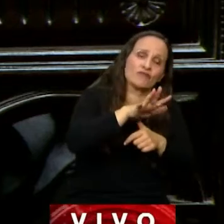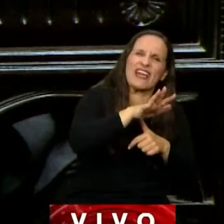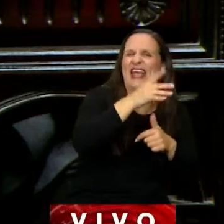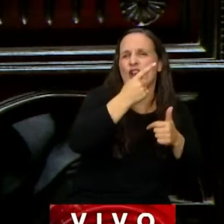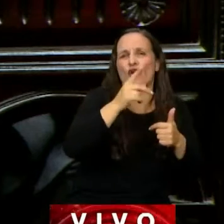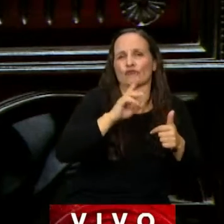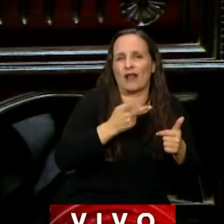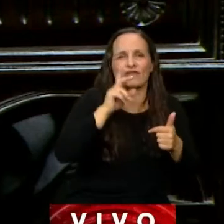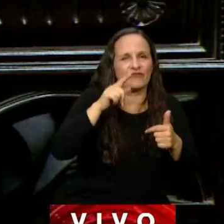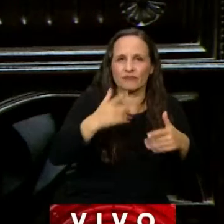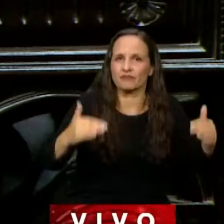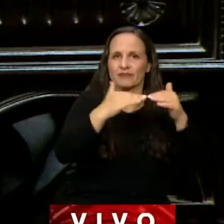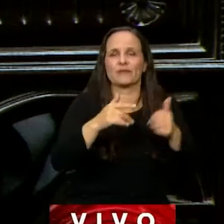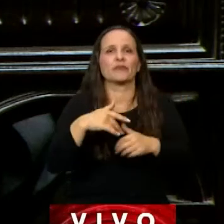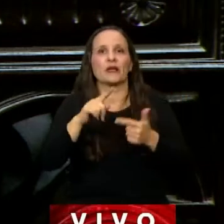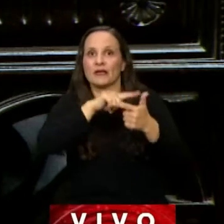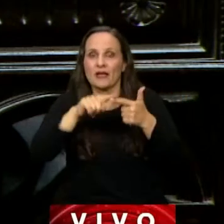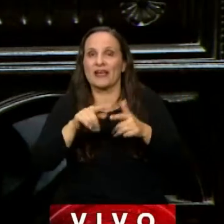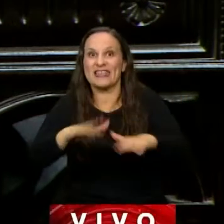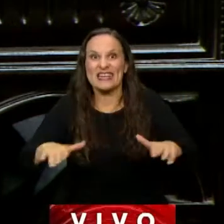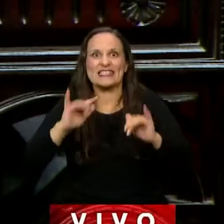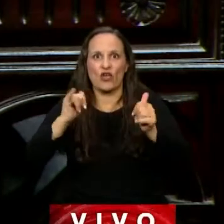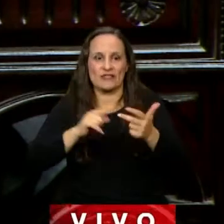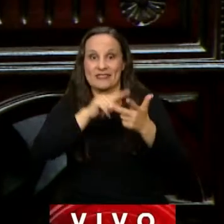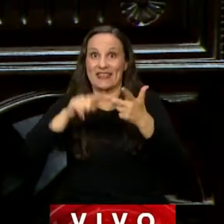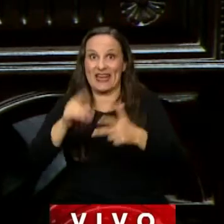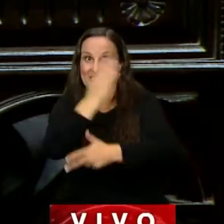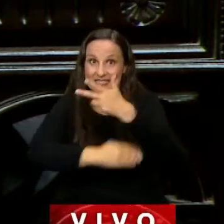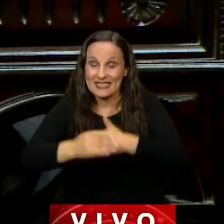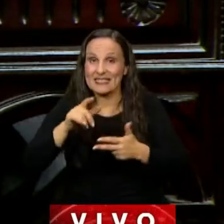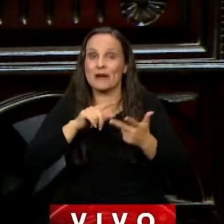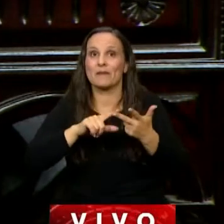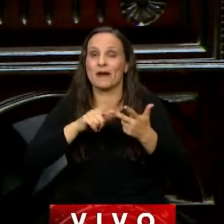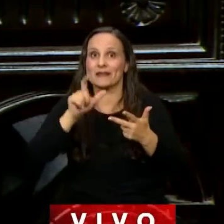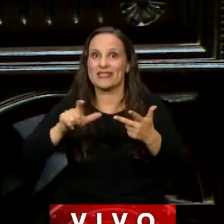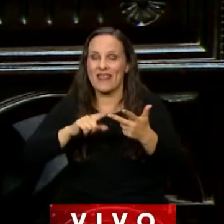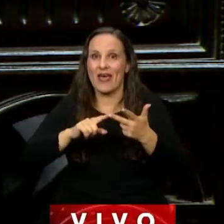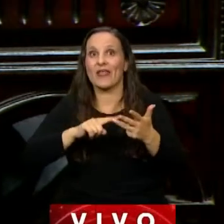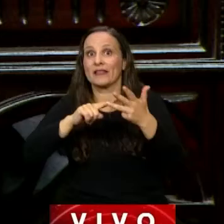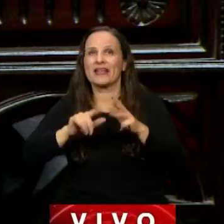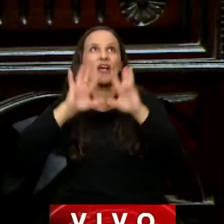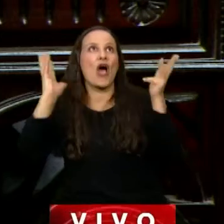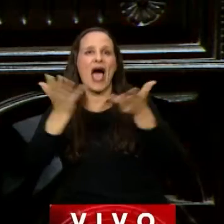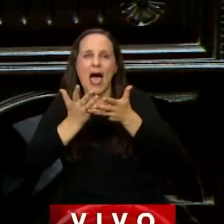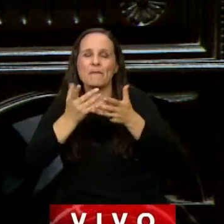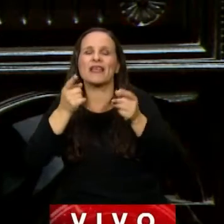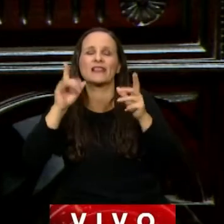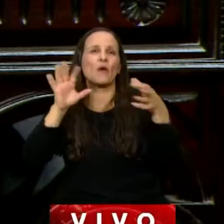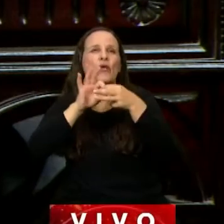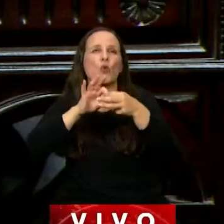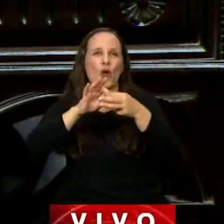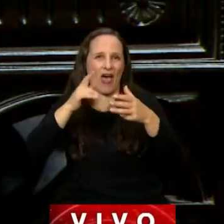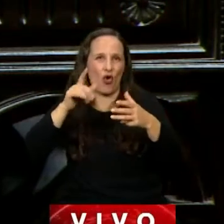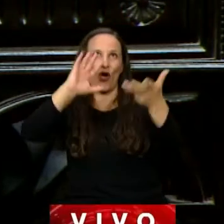y adolescencia. 3. Atención de personas con discapacidad. Y 4. Ambiente sostenible y desarrollo climático.